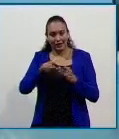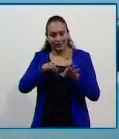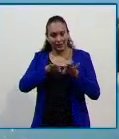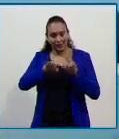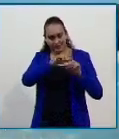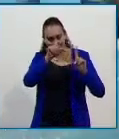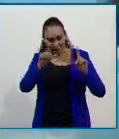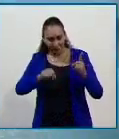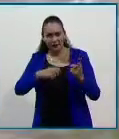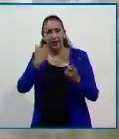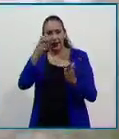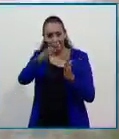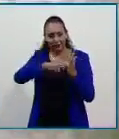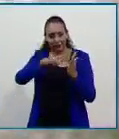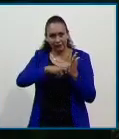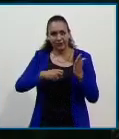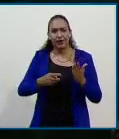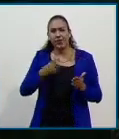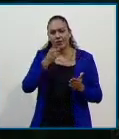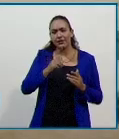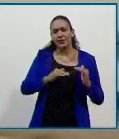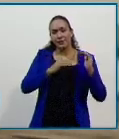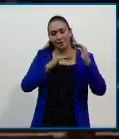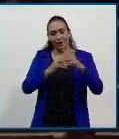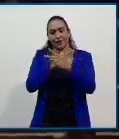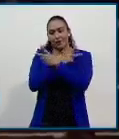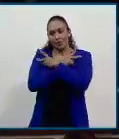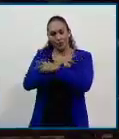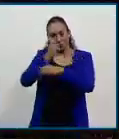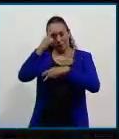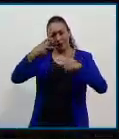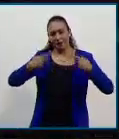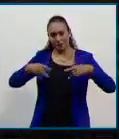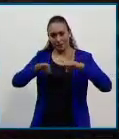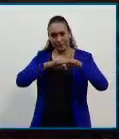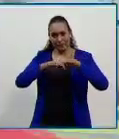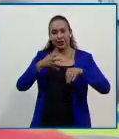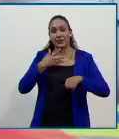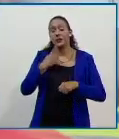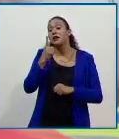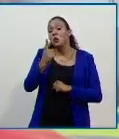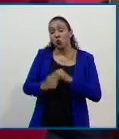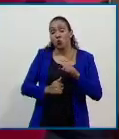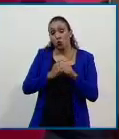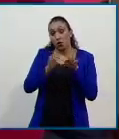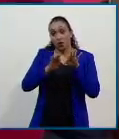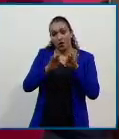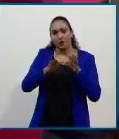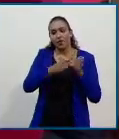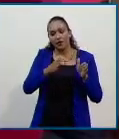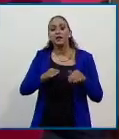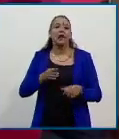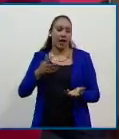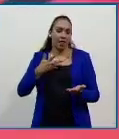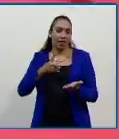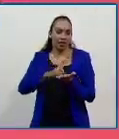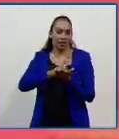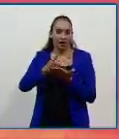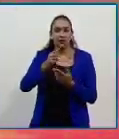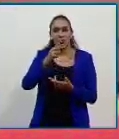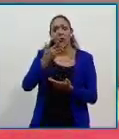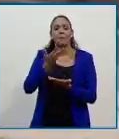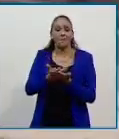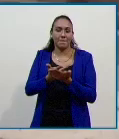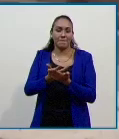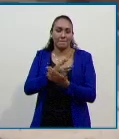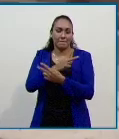que incrementó a 12 días el periodo anual mínimo de vacaciones para los trabajadores que tengan más de un año de servicio, es coherente con el derecho de